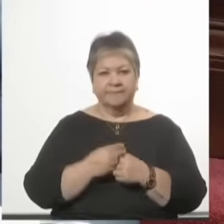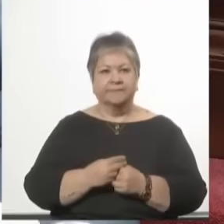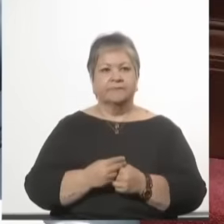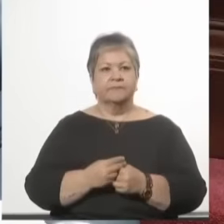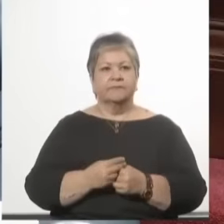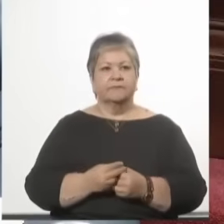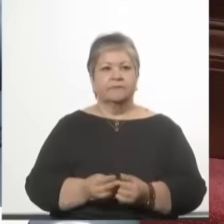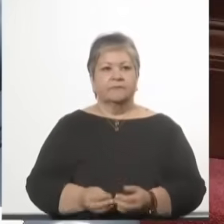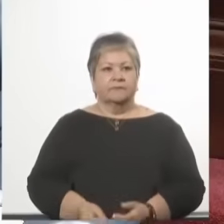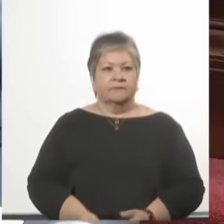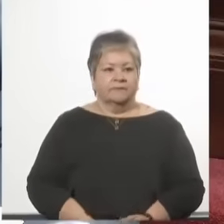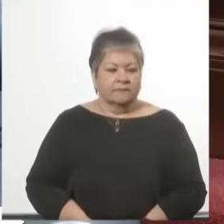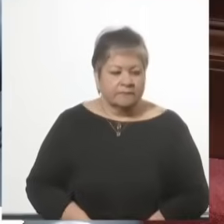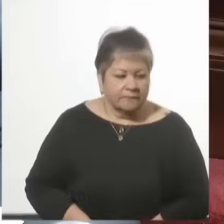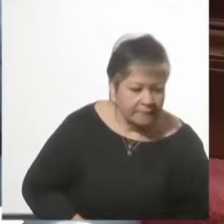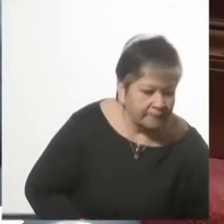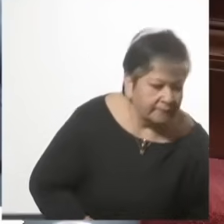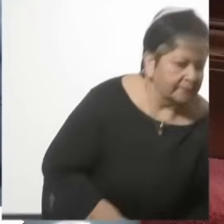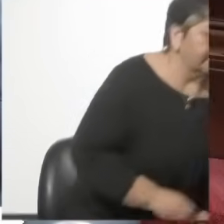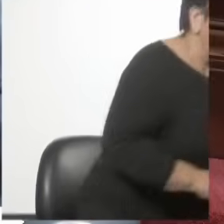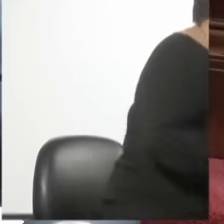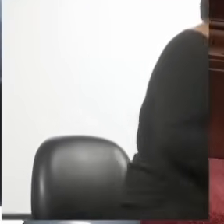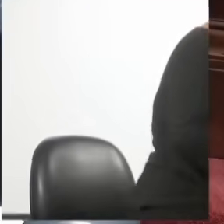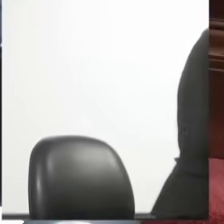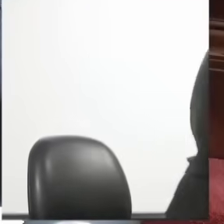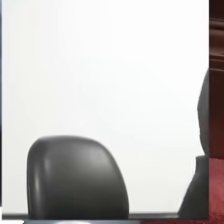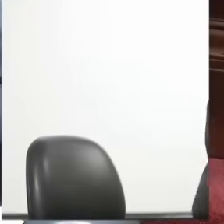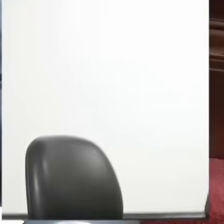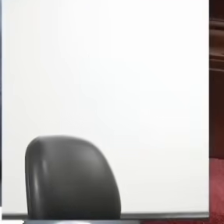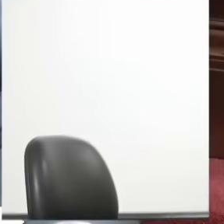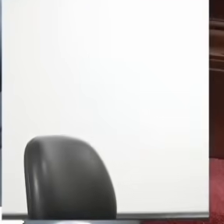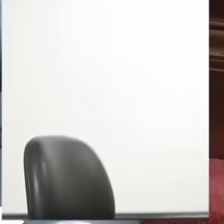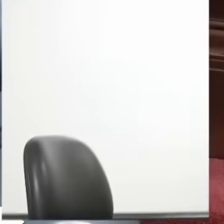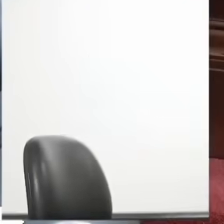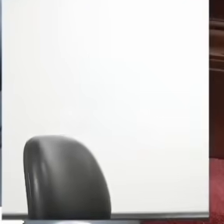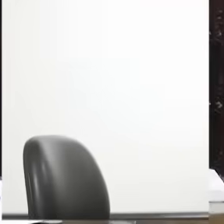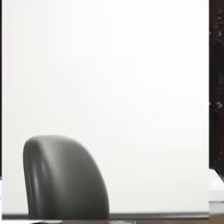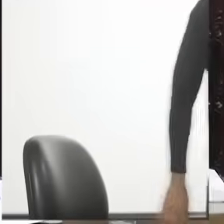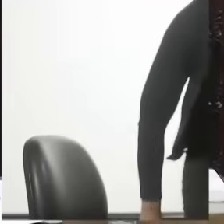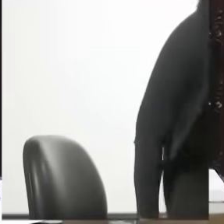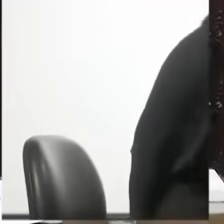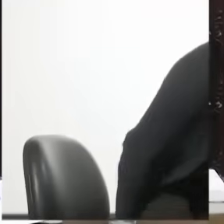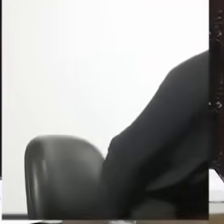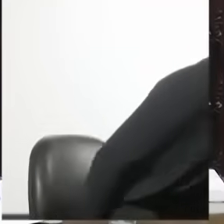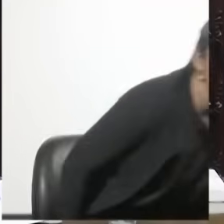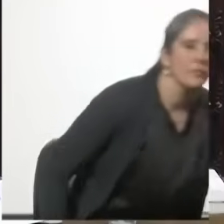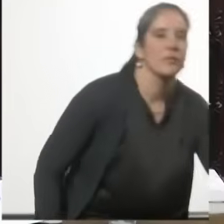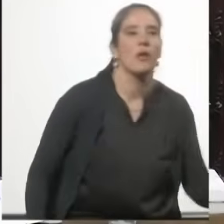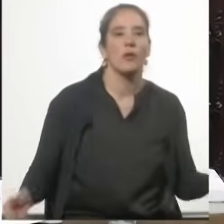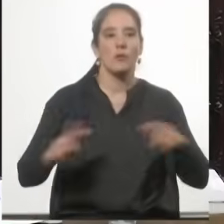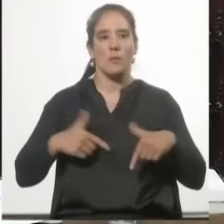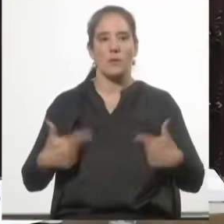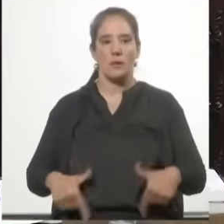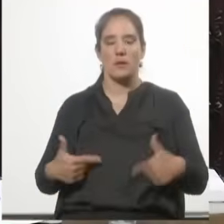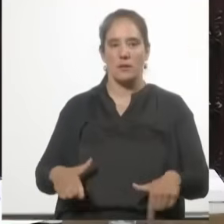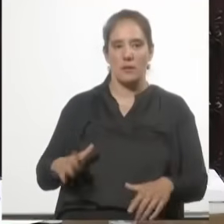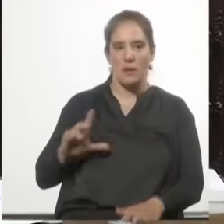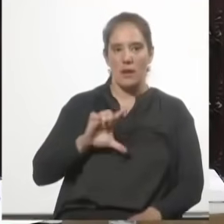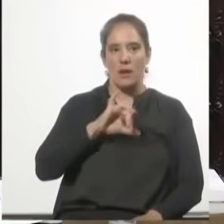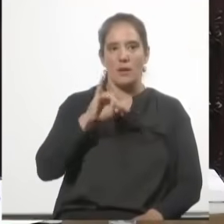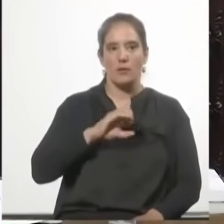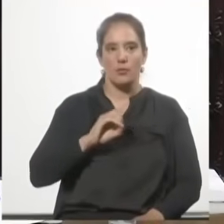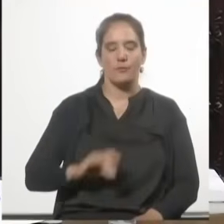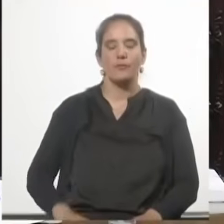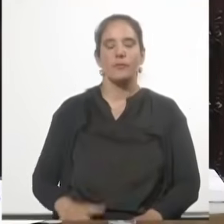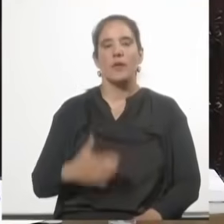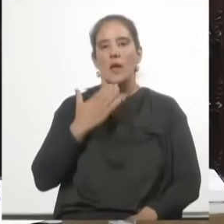Muchas gracias. Muchas gracias, doctor, asesor letrado del Ministerio de Defensa. Tiene la palabra de vuelta la señora ministra. Gracias, Presidenta. Yo